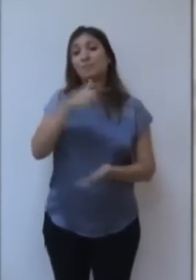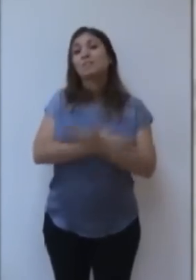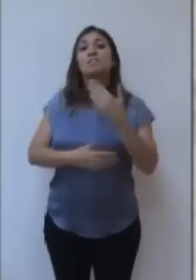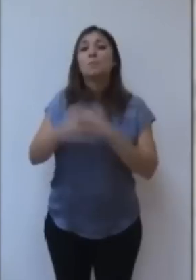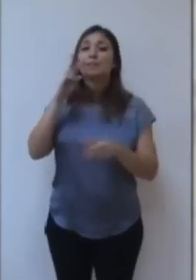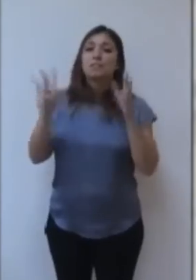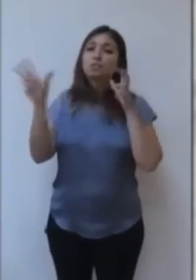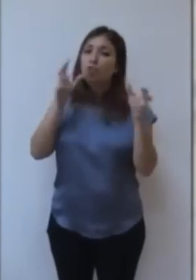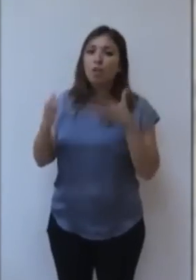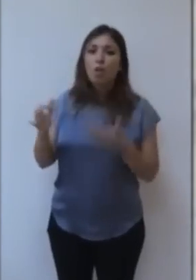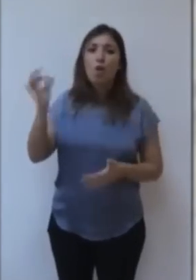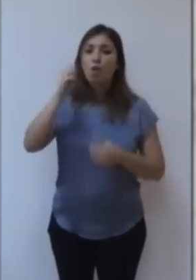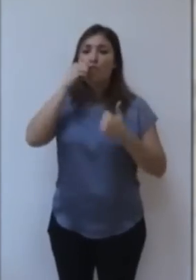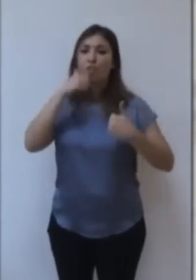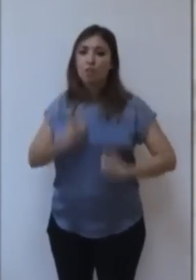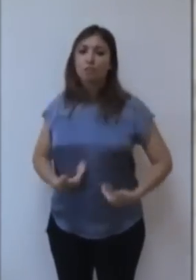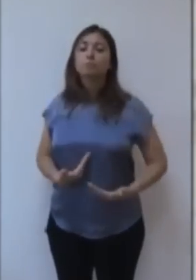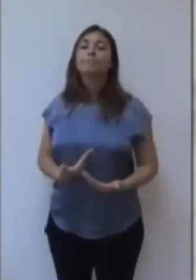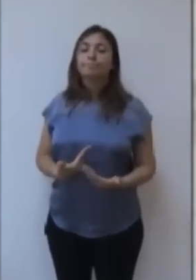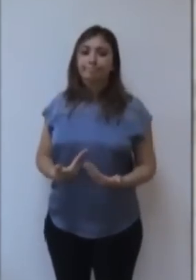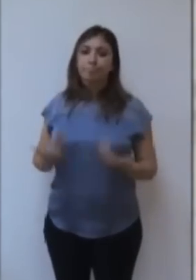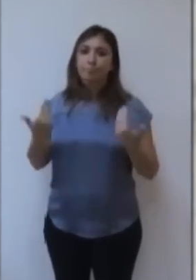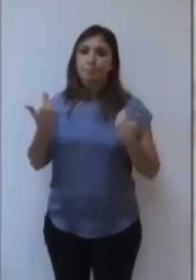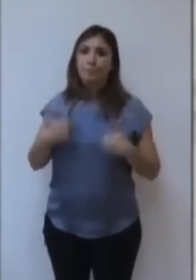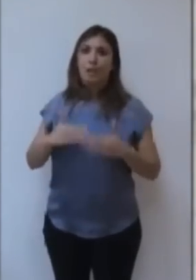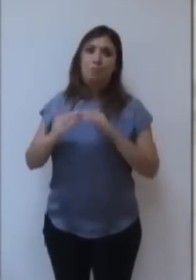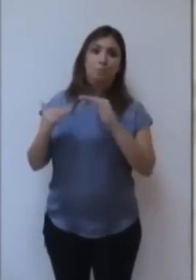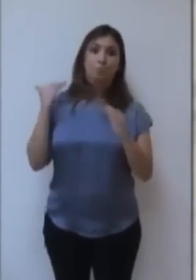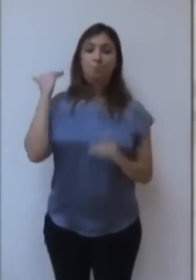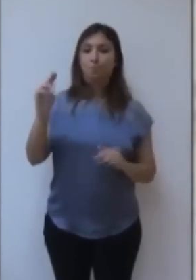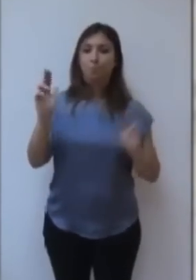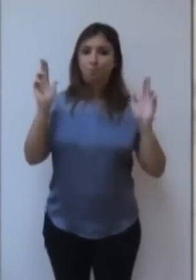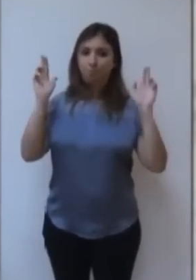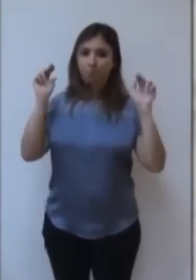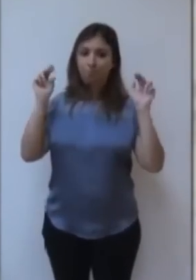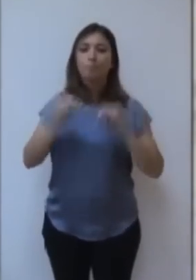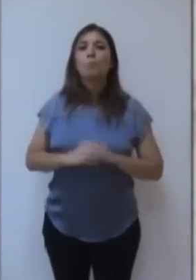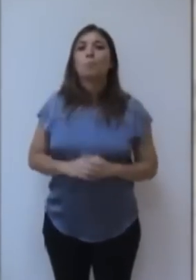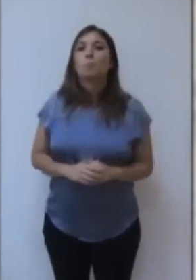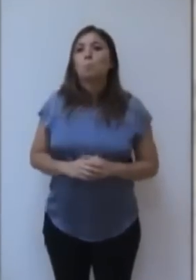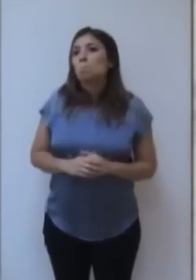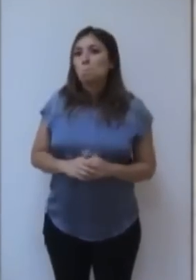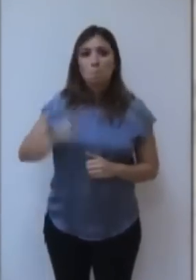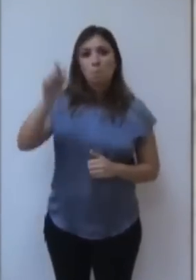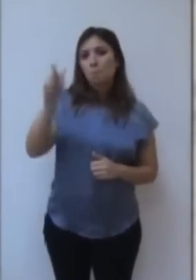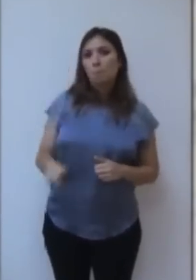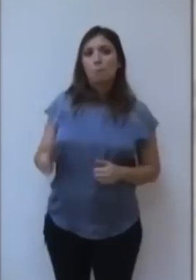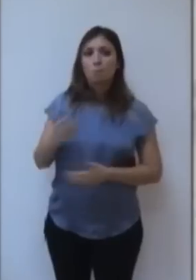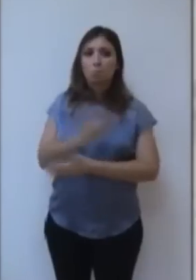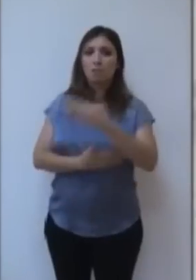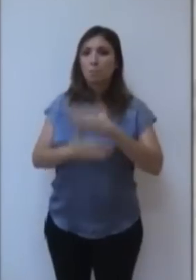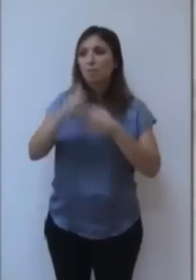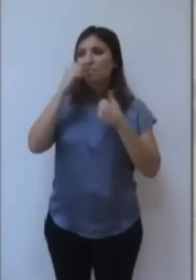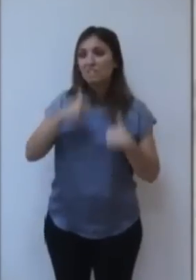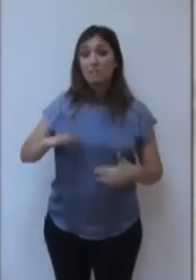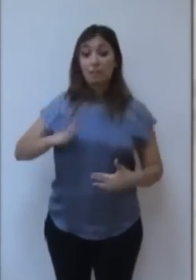las discapacidades físicas de alguna manera se encuentran ya muy bien superadas. Yo diría que una persona con discapacidad física, por ejemplo en